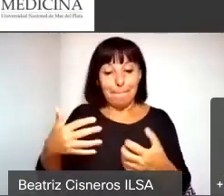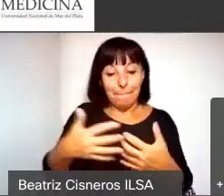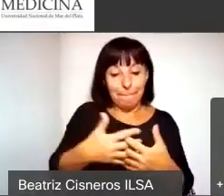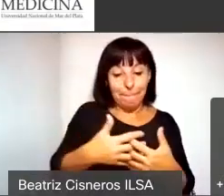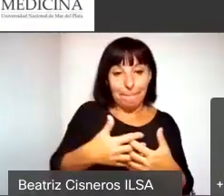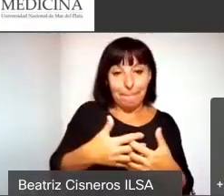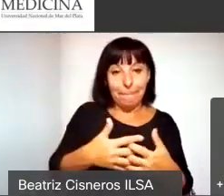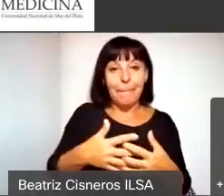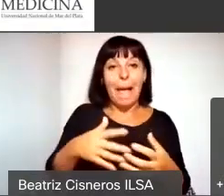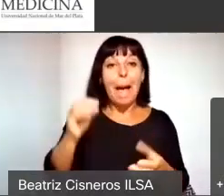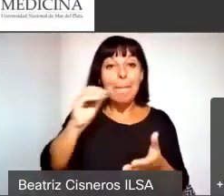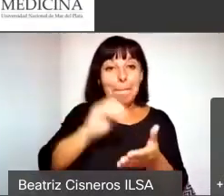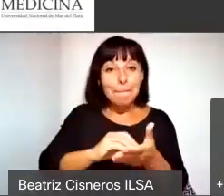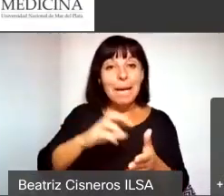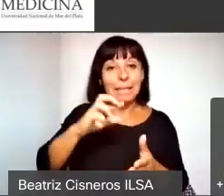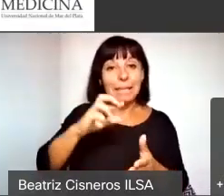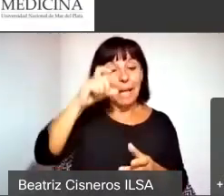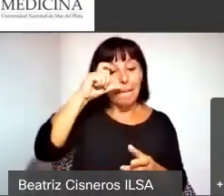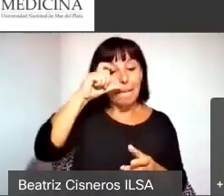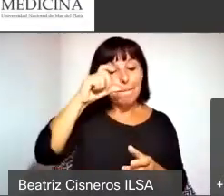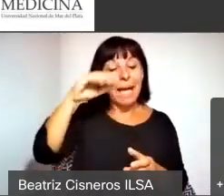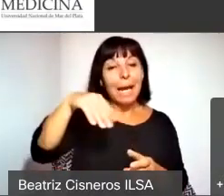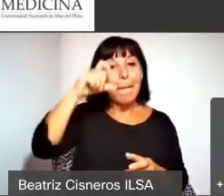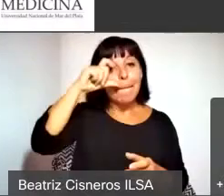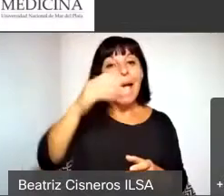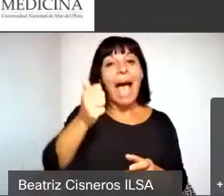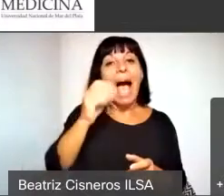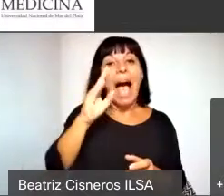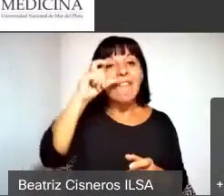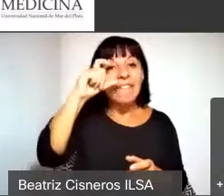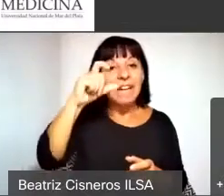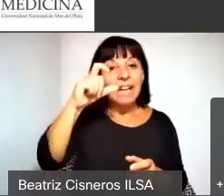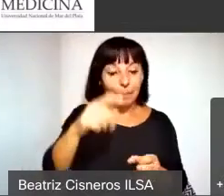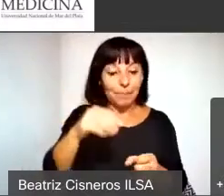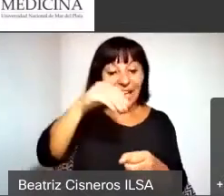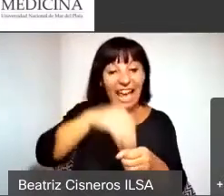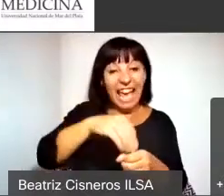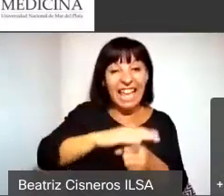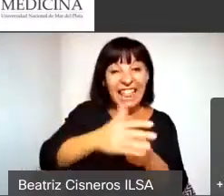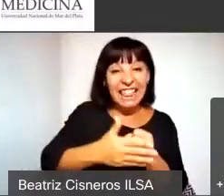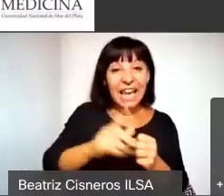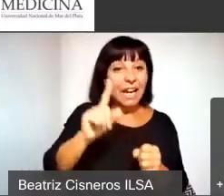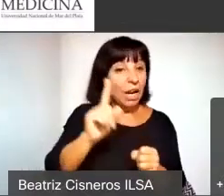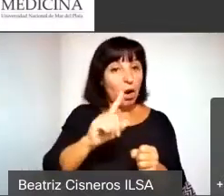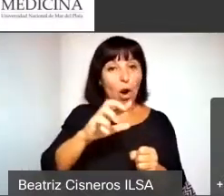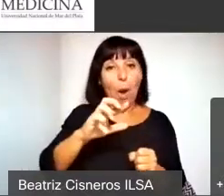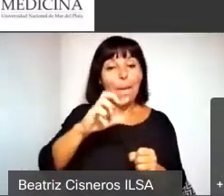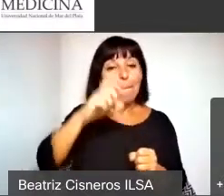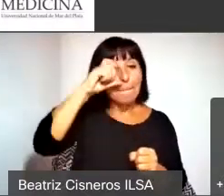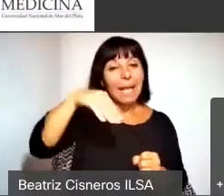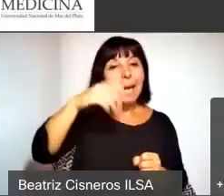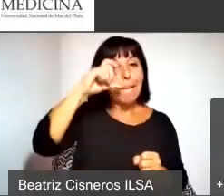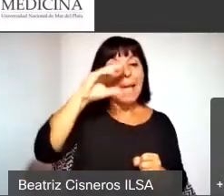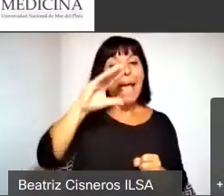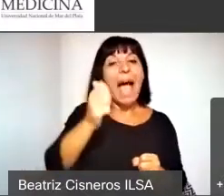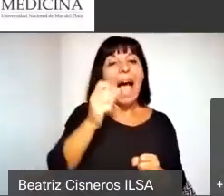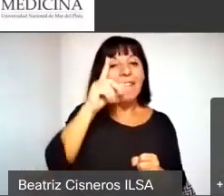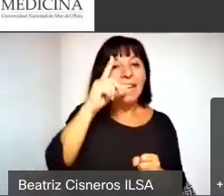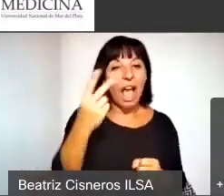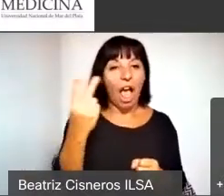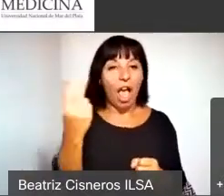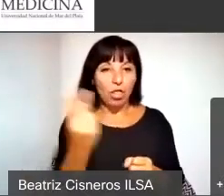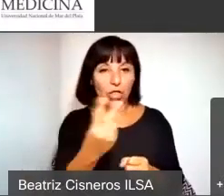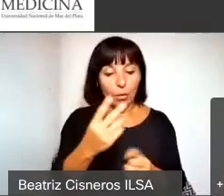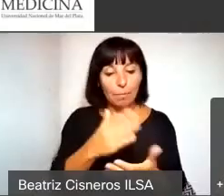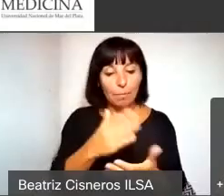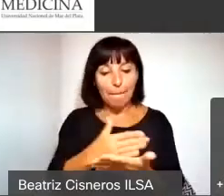menos permeable, pero su superficie es mayor. Y existen dos compartimentos. un compartimento intermembrana, que es el